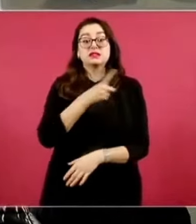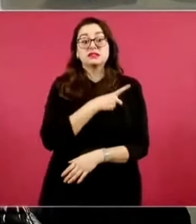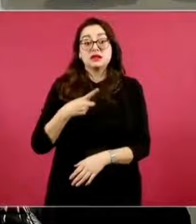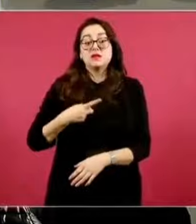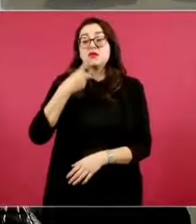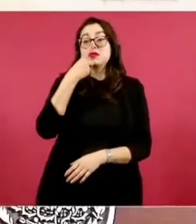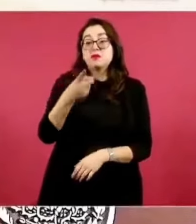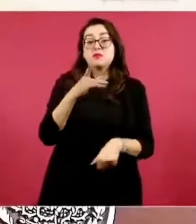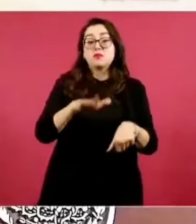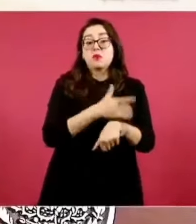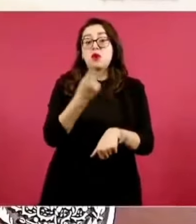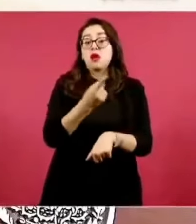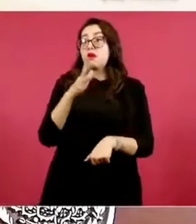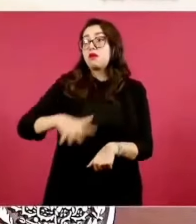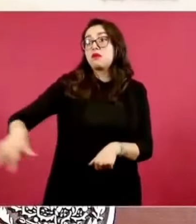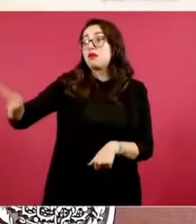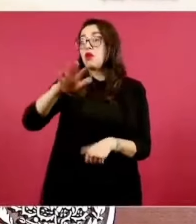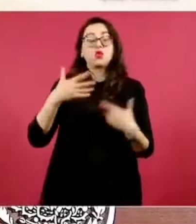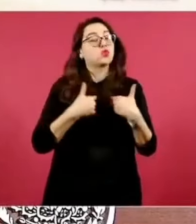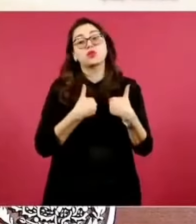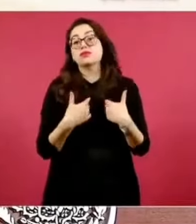qué es lo que hay